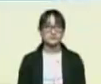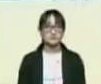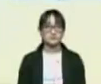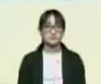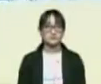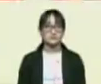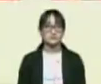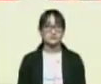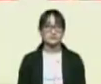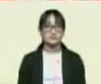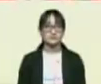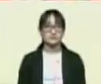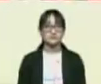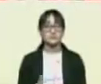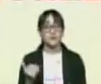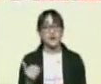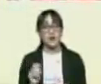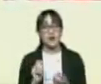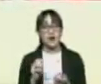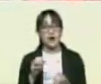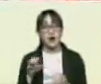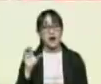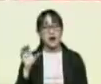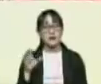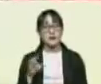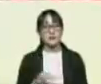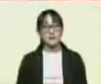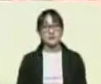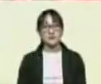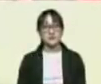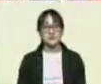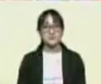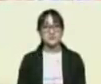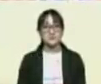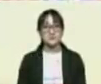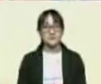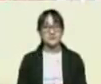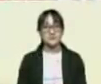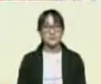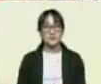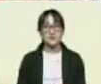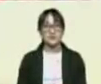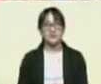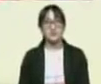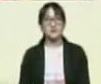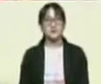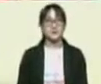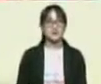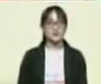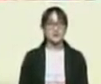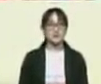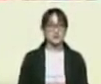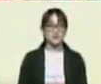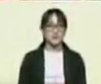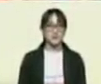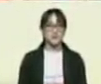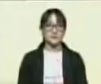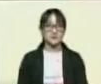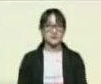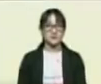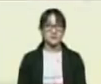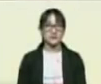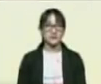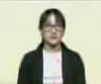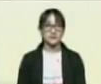Llamo a todos los que tienen su carnet de la patria a prepararse para ir a votar.